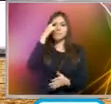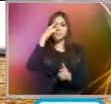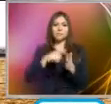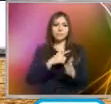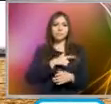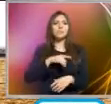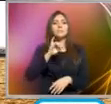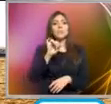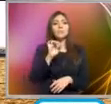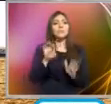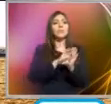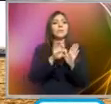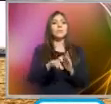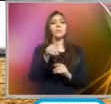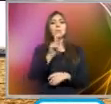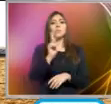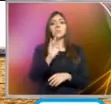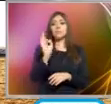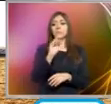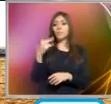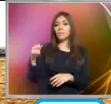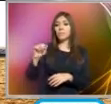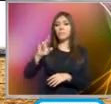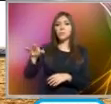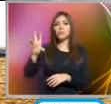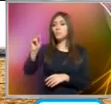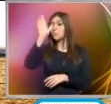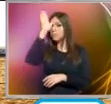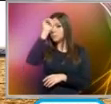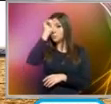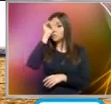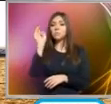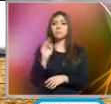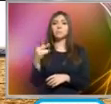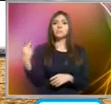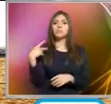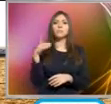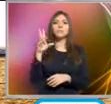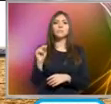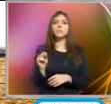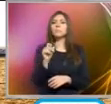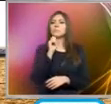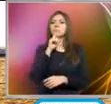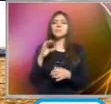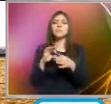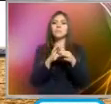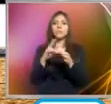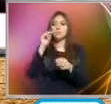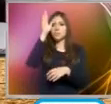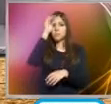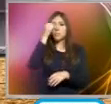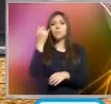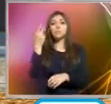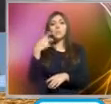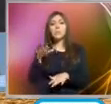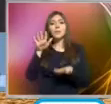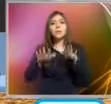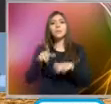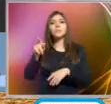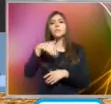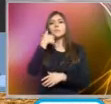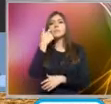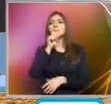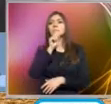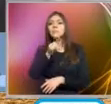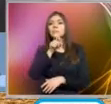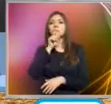¿no? Si pareja no está de acuerdo, ¿sabes qué? Entonces, no estamos tratando de llevar la misma relación. El asunto es que a veces nos aferramos en estar